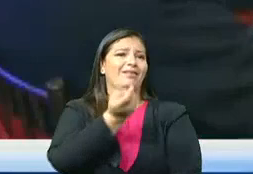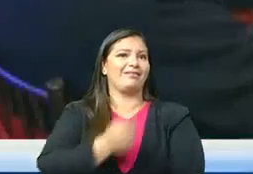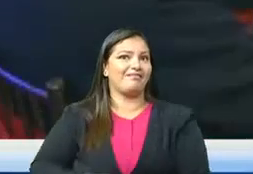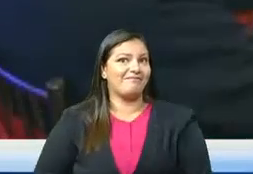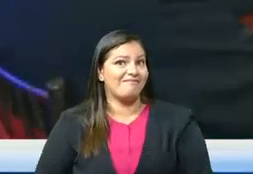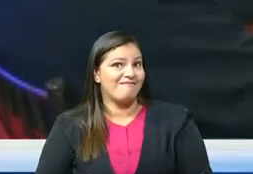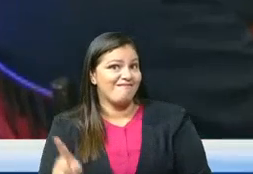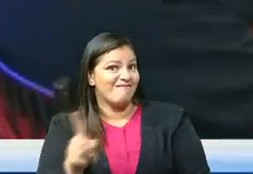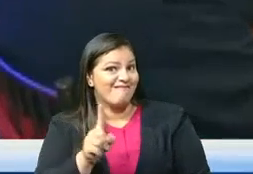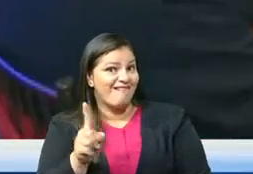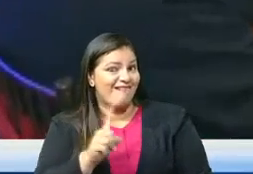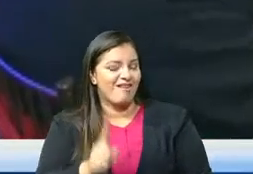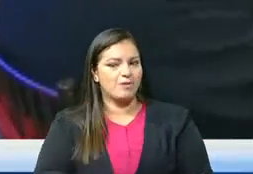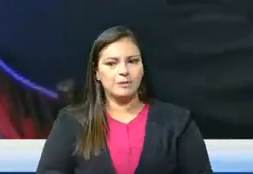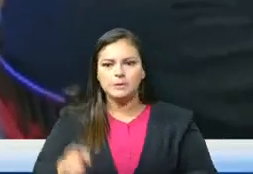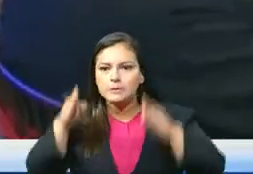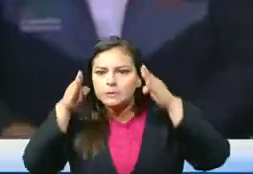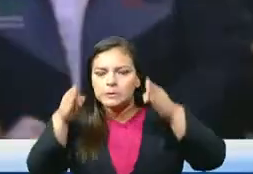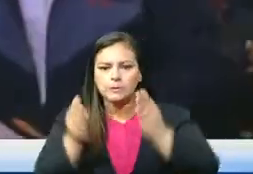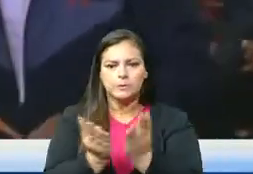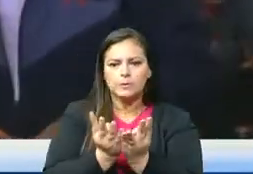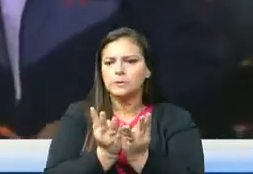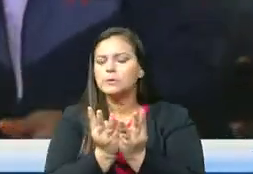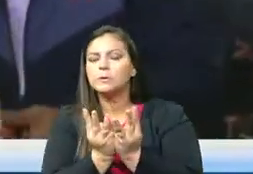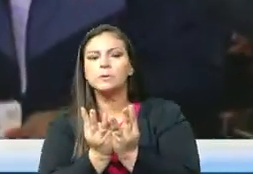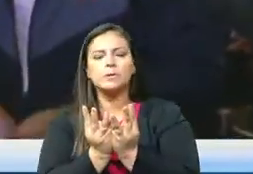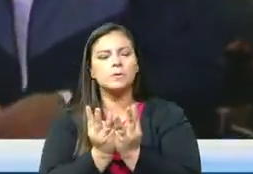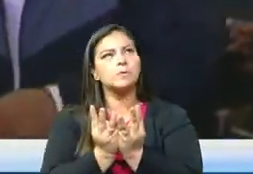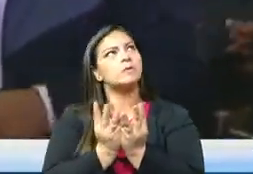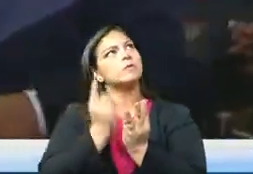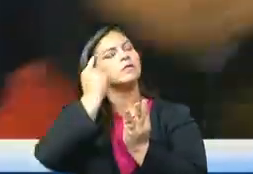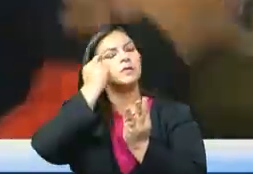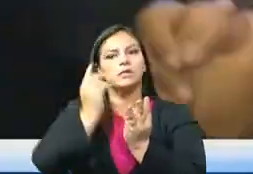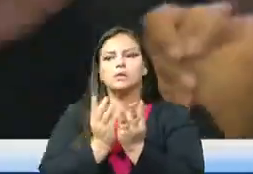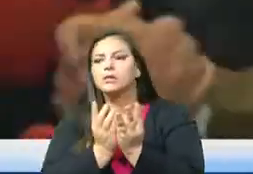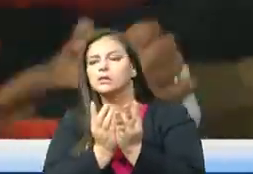Pero sin duda, lo más importante, un tiempo para reír